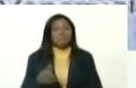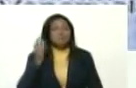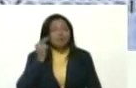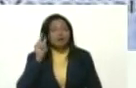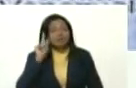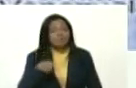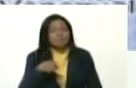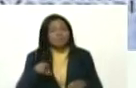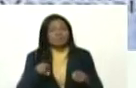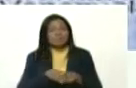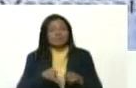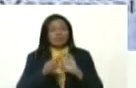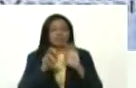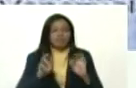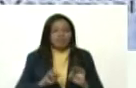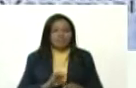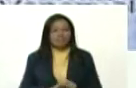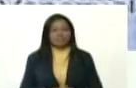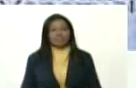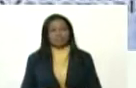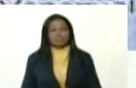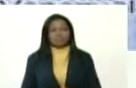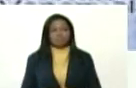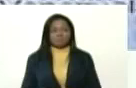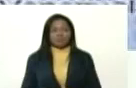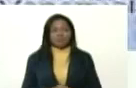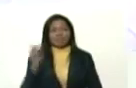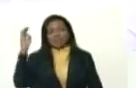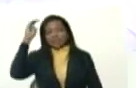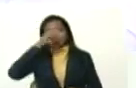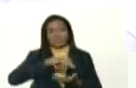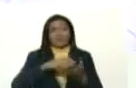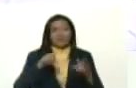del estado Aragua. Tiene dos hijos.